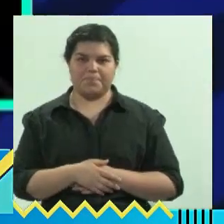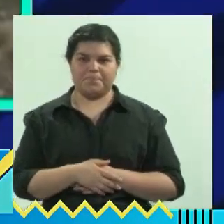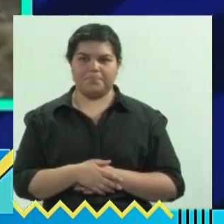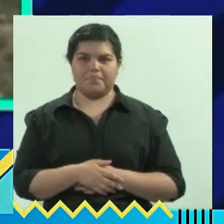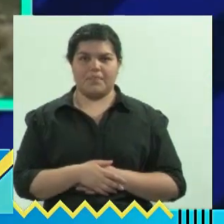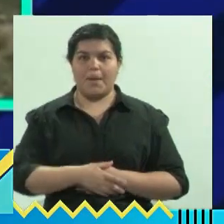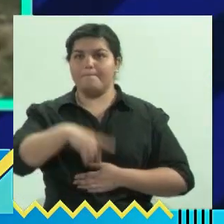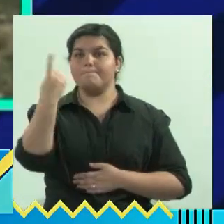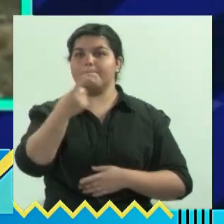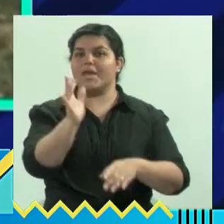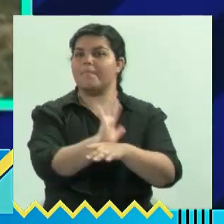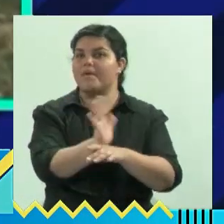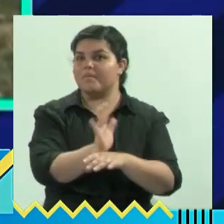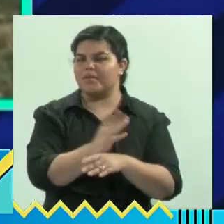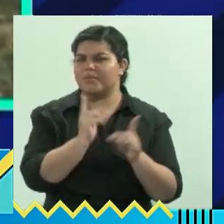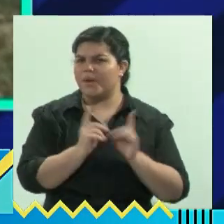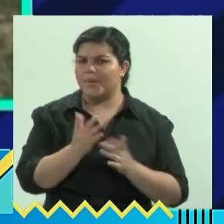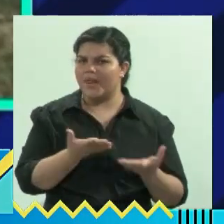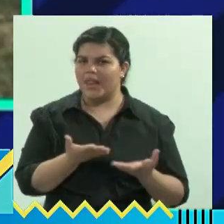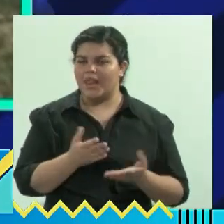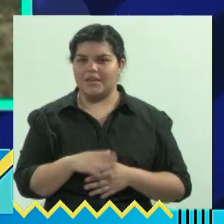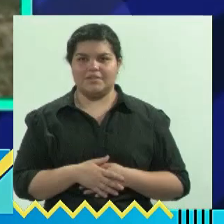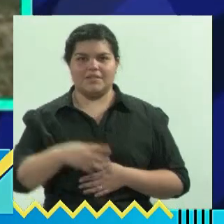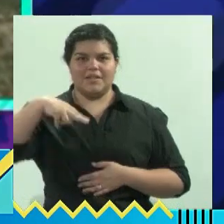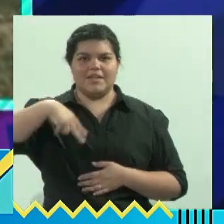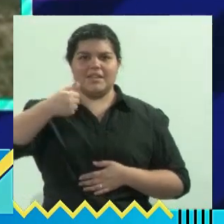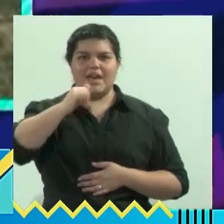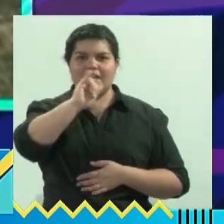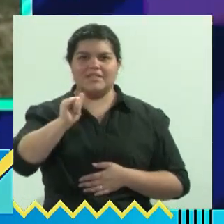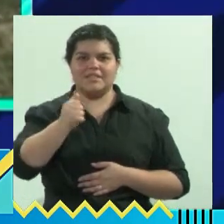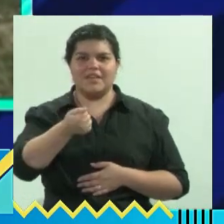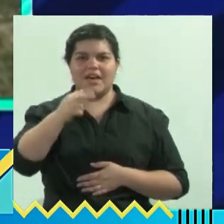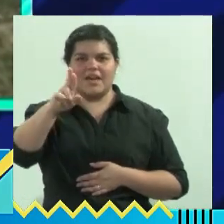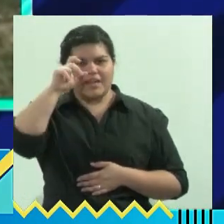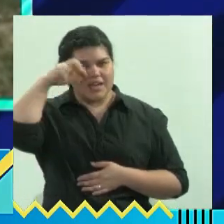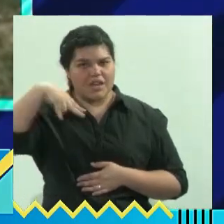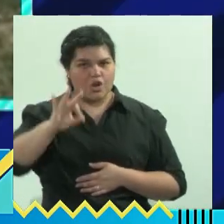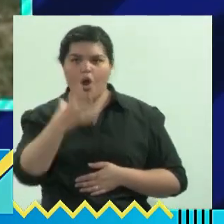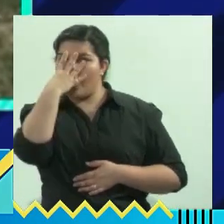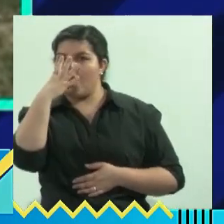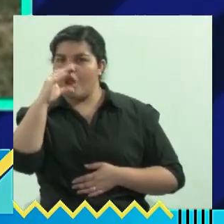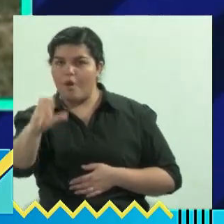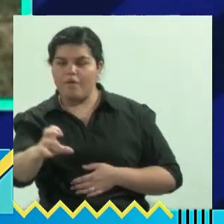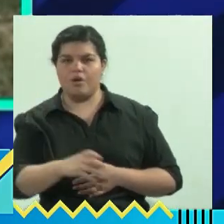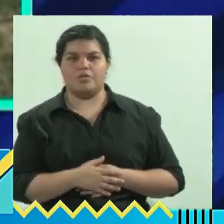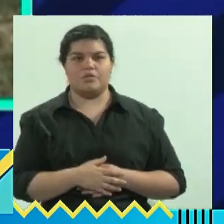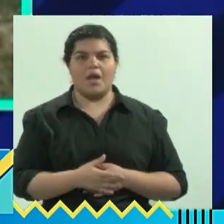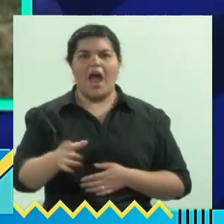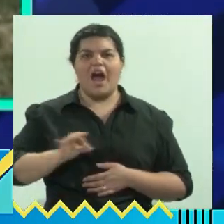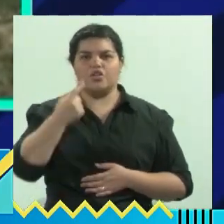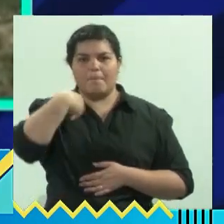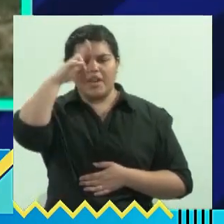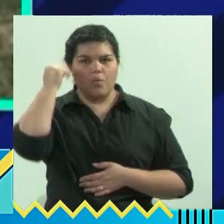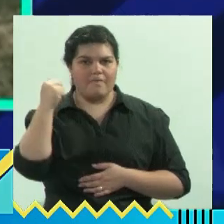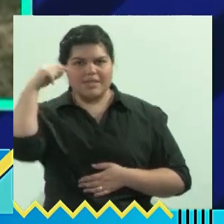La primera película que vamos a ver se llama Nazareno Cruz y el Lobo. Está dirigida por Leonardo Fabio y fue estrenada en